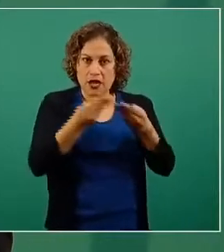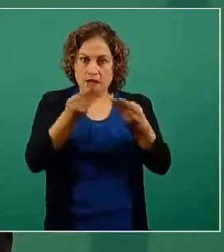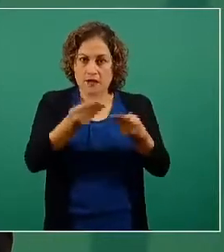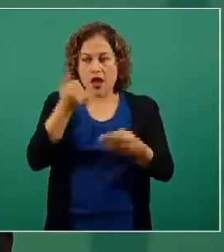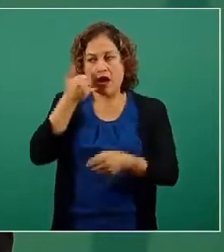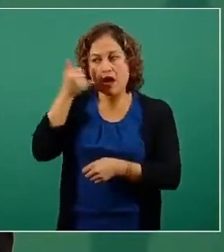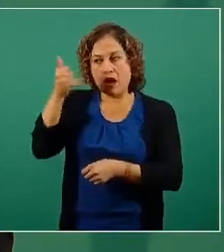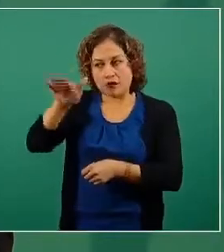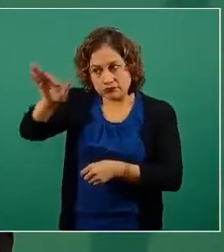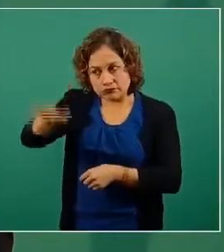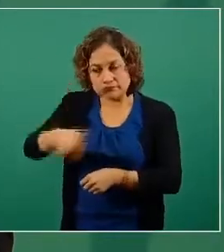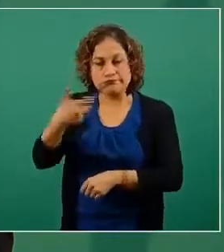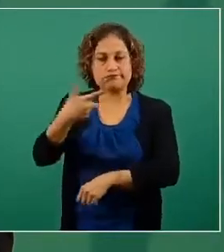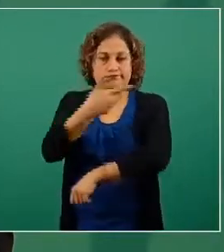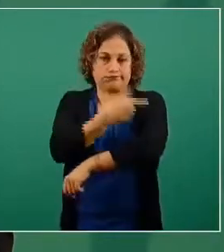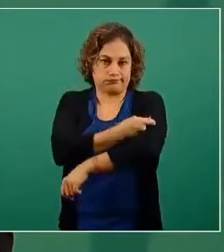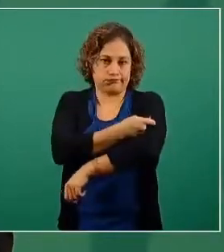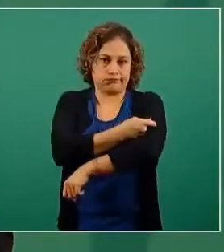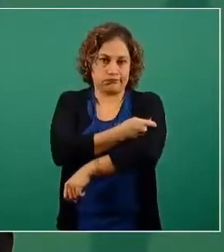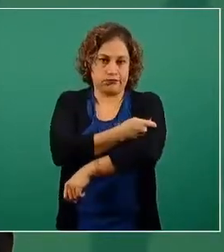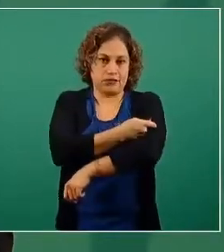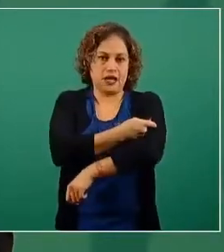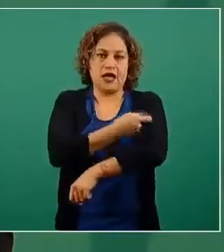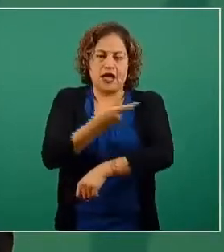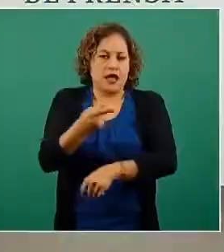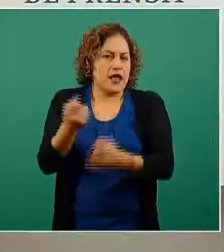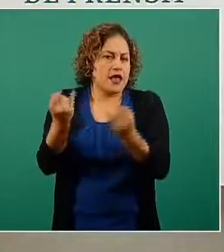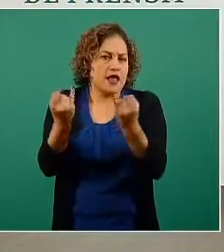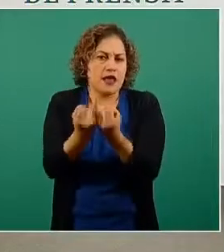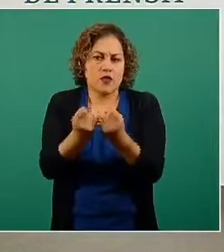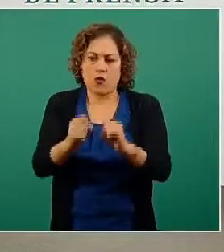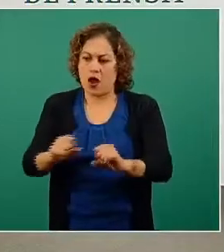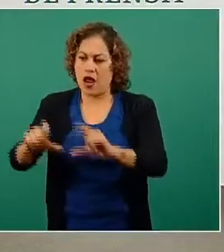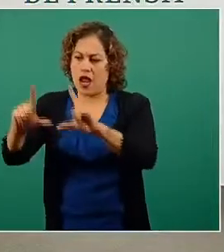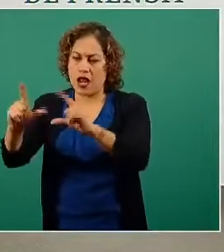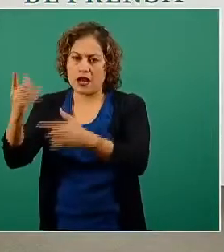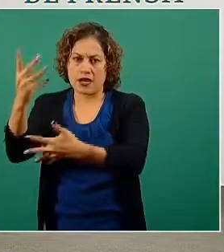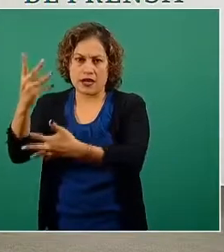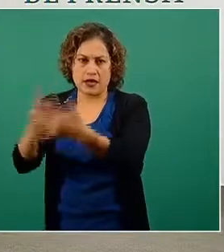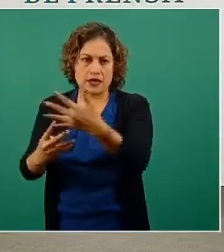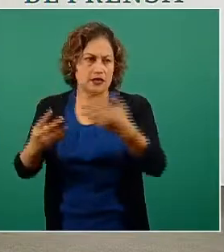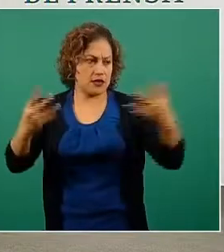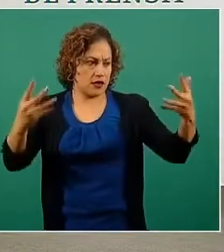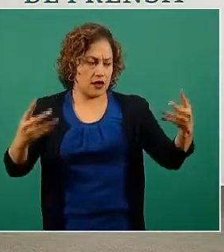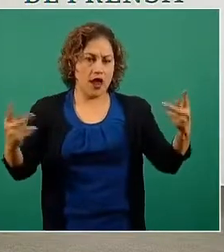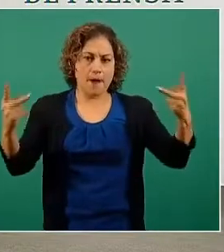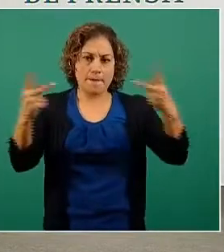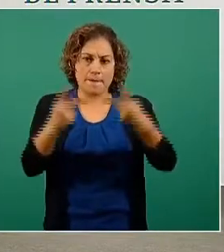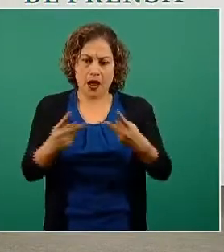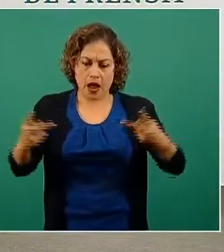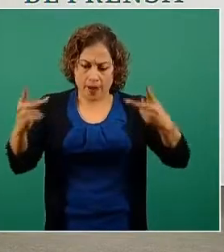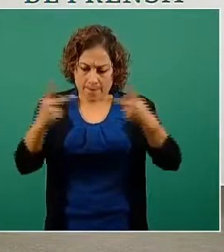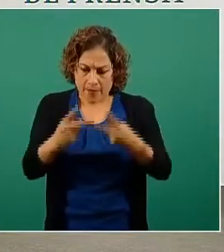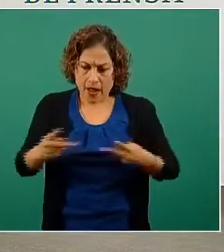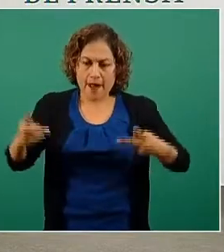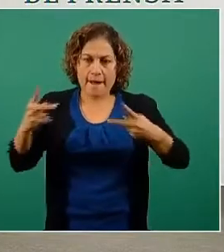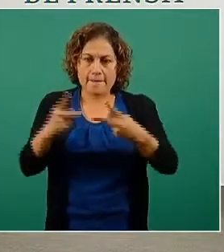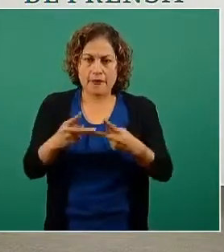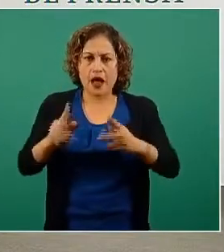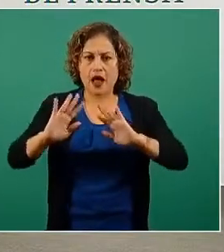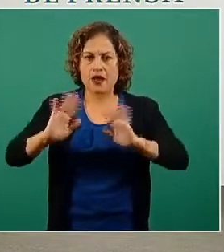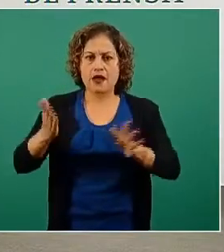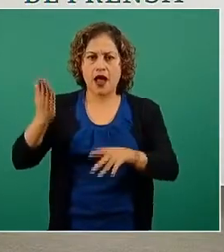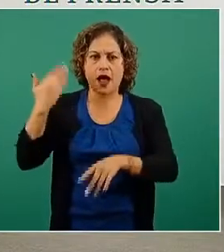Gabriela Nucamendi, si ya fue vacunada, no se puede volver a vacunar. Llevamos un registro tanto en línea como un registro por escrito y tienes